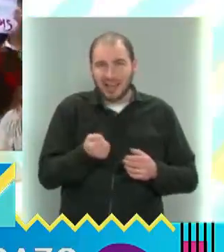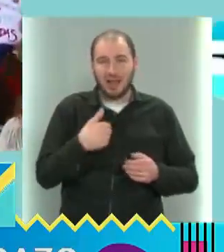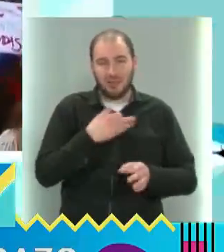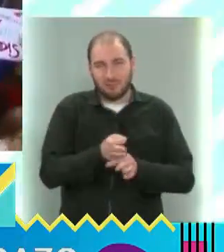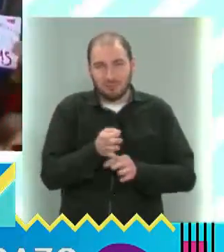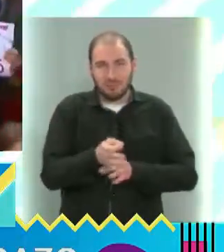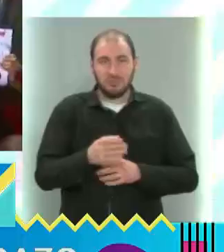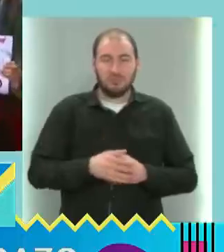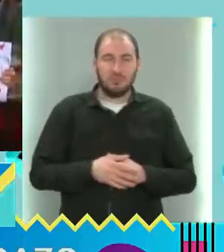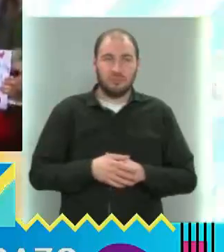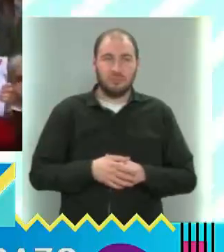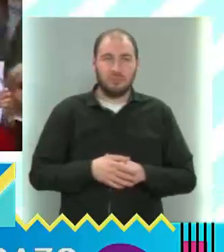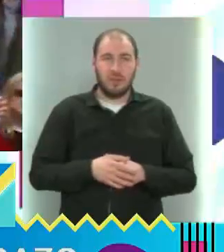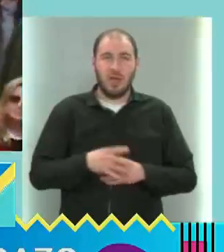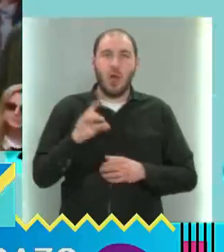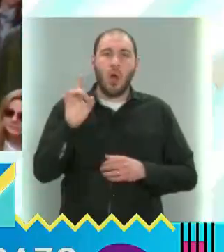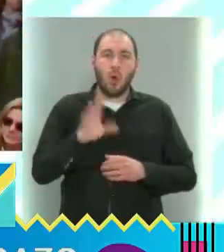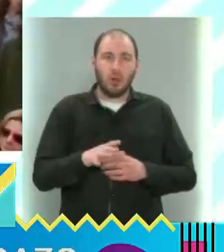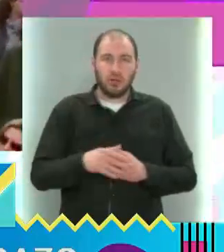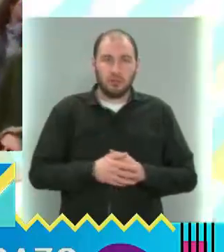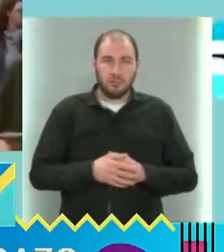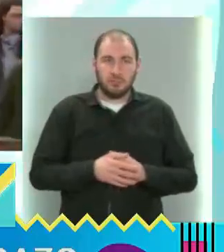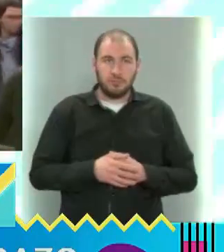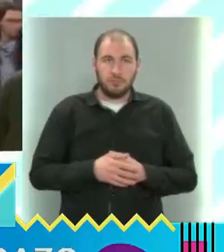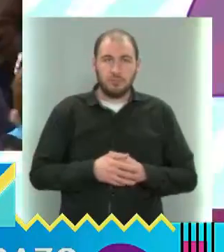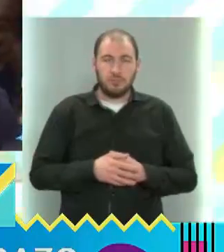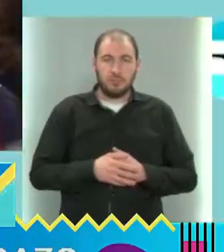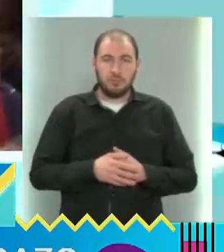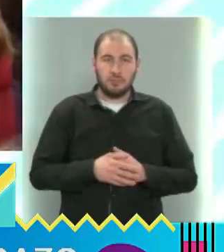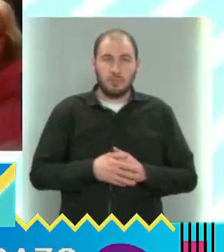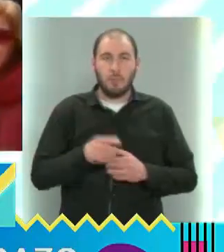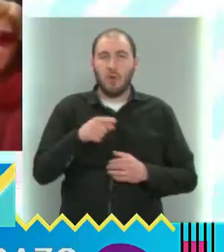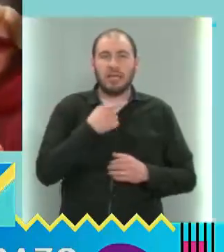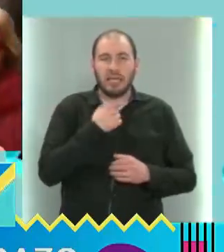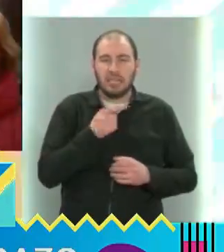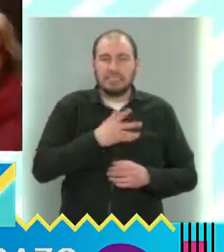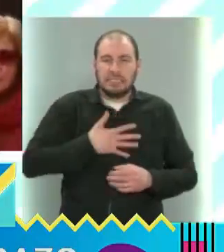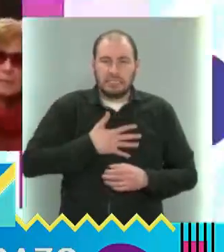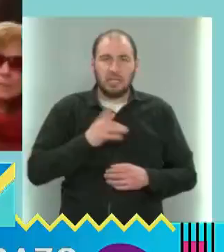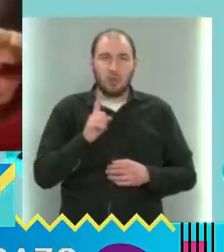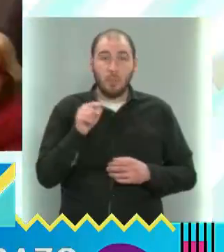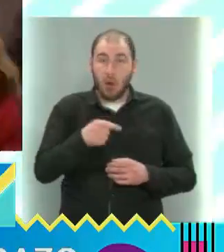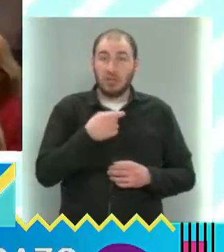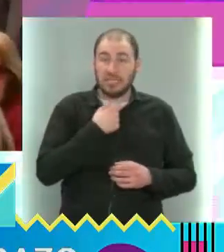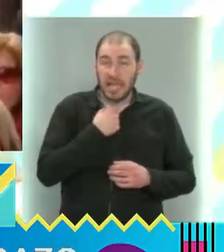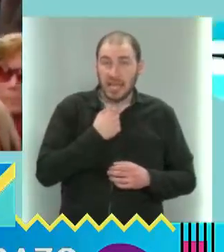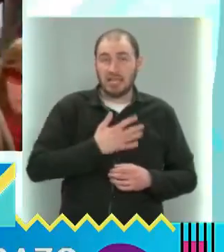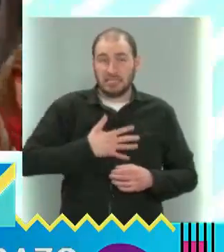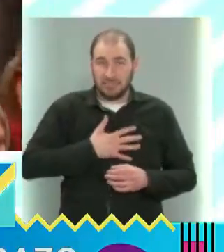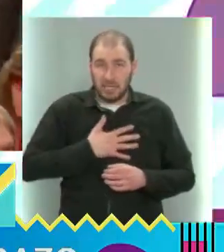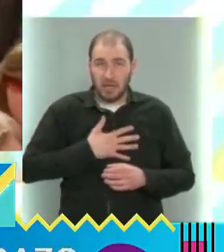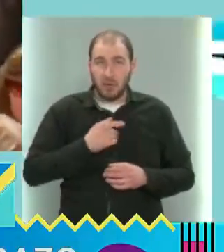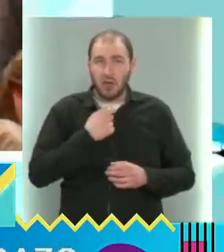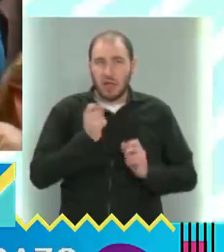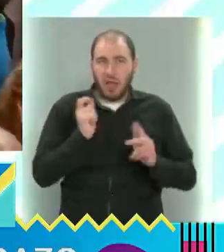digamos, no es solamente, digamos, lo que vos querés, lo que vos sientas. Eso que vos querés y que vos sentís que